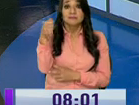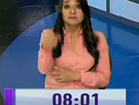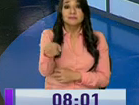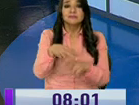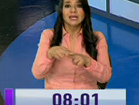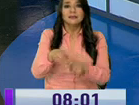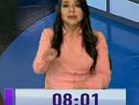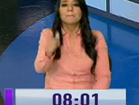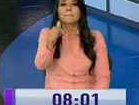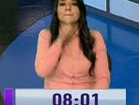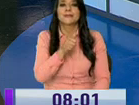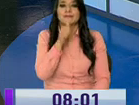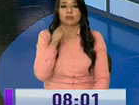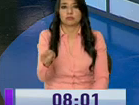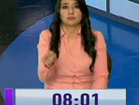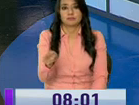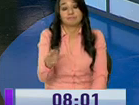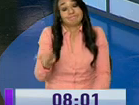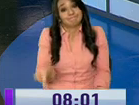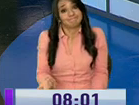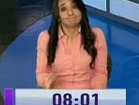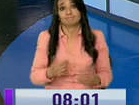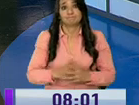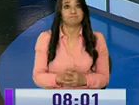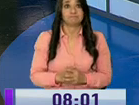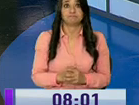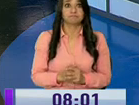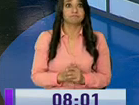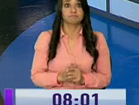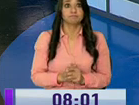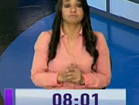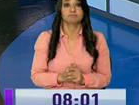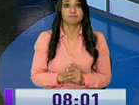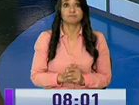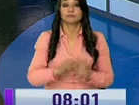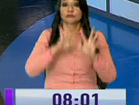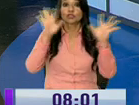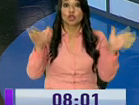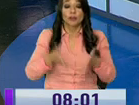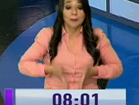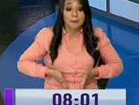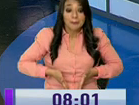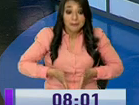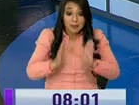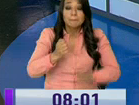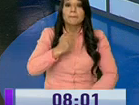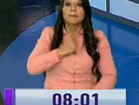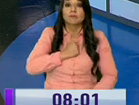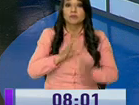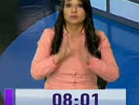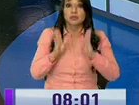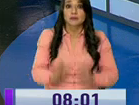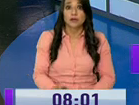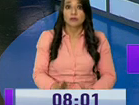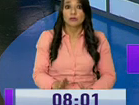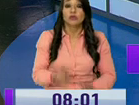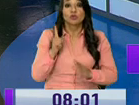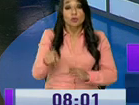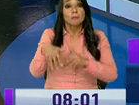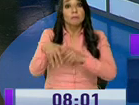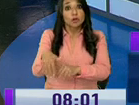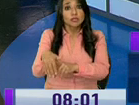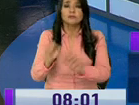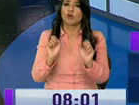libre no es exactamente, no es de transportistas, es de todos, de la ciudadanía. Por lo tanto, su sector protesta,